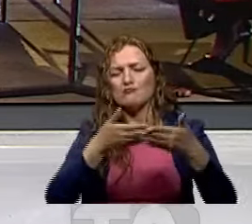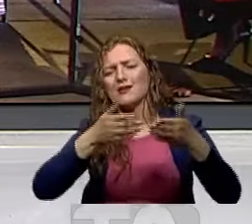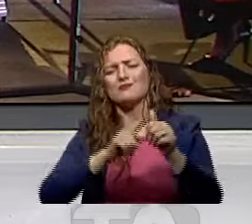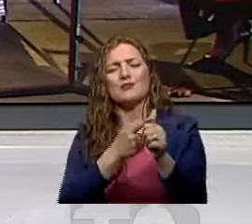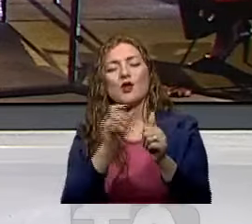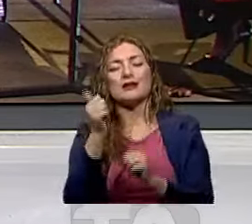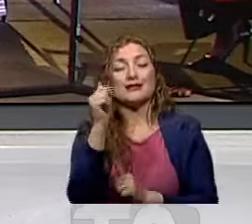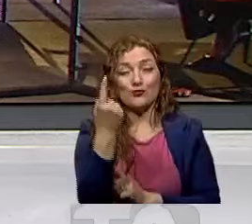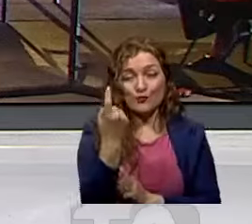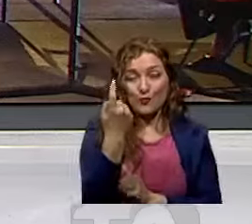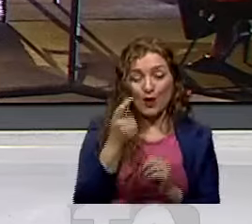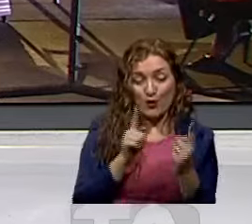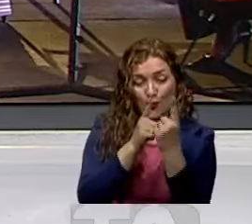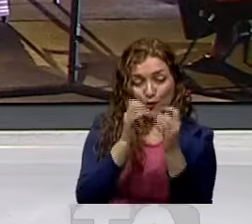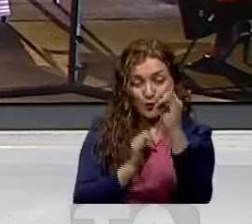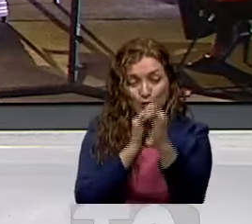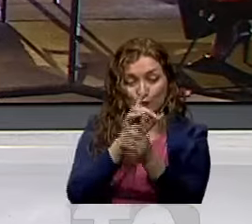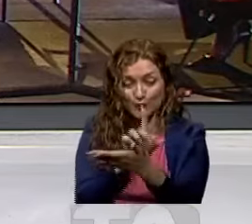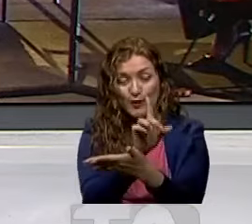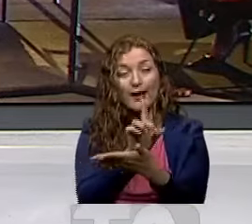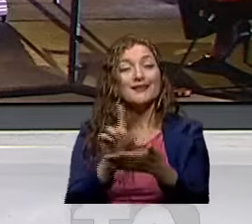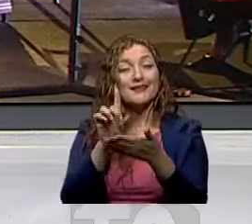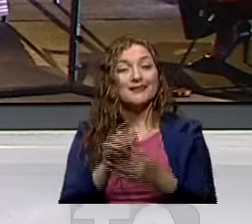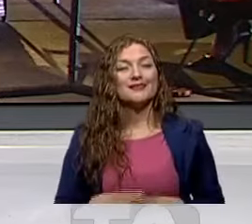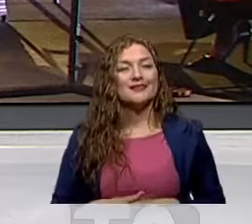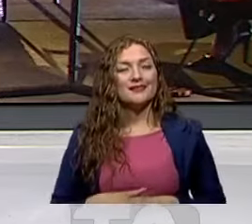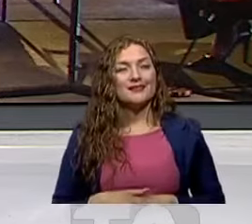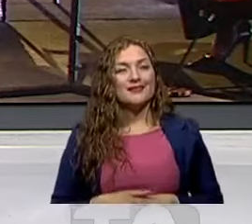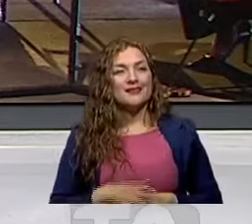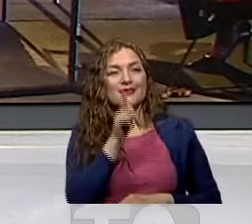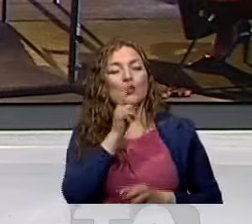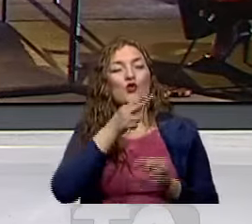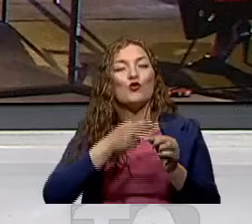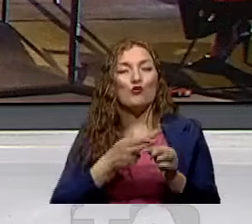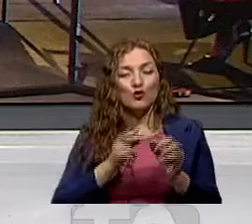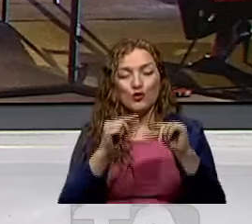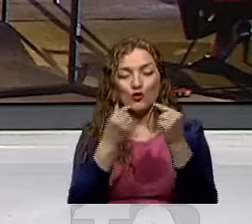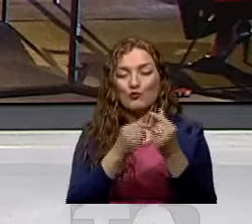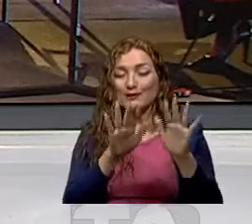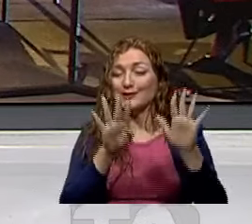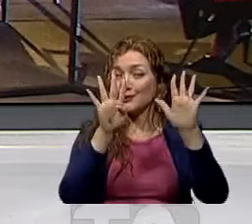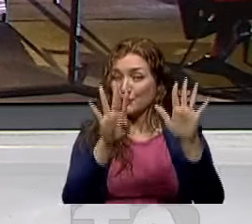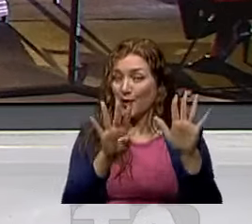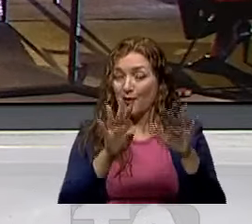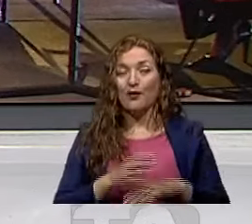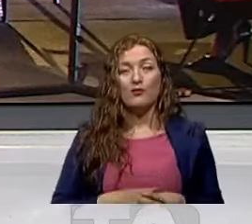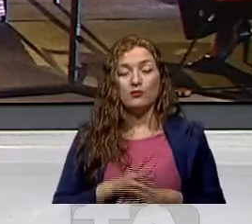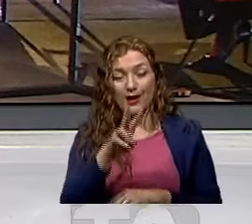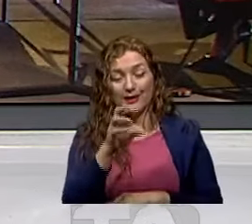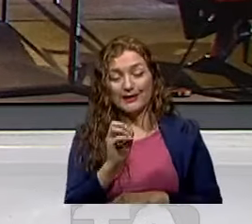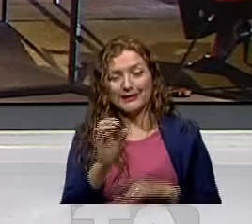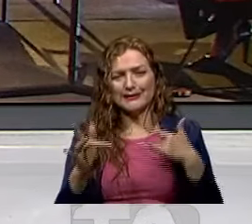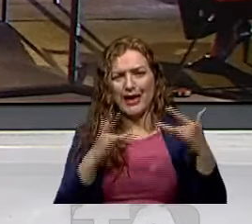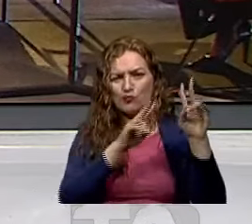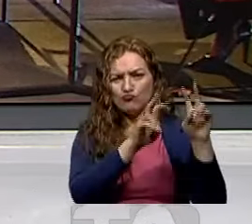11º Encuentro Internacional de Danza Contemporánea. Se presentarán 19 grupos seleccionados, 20 obras